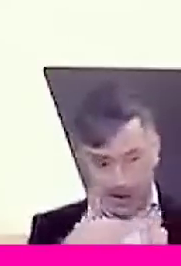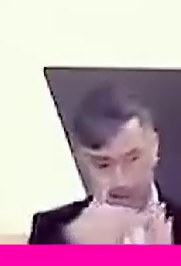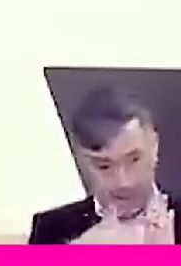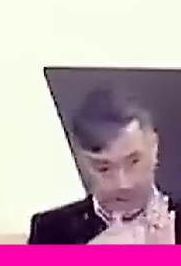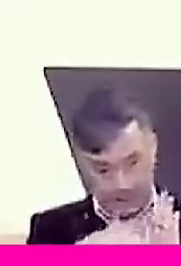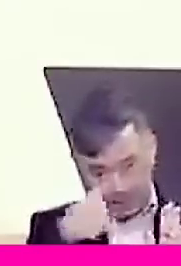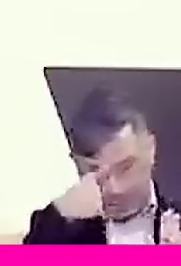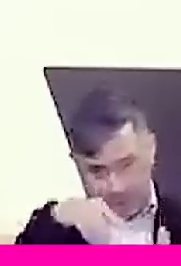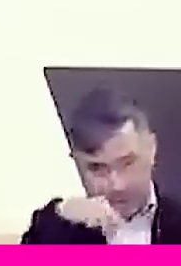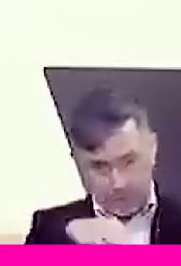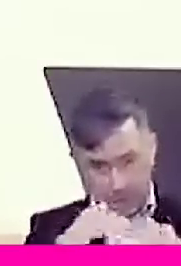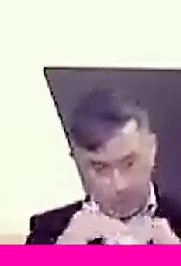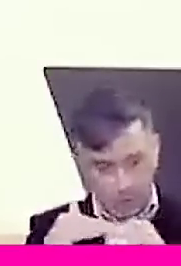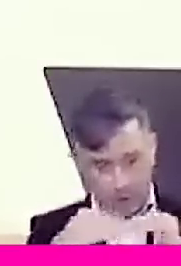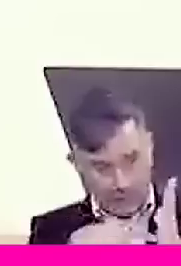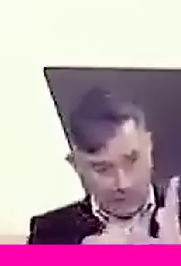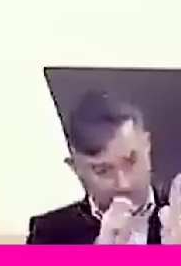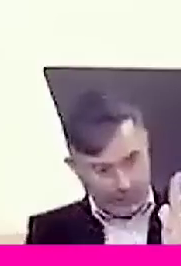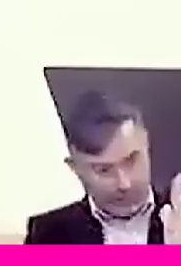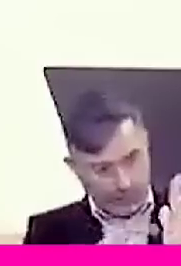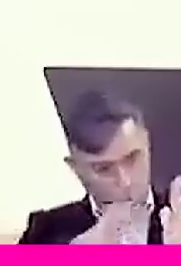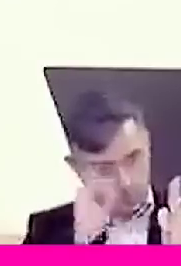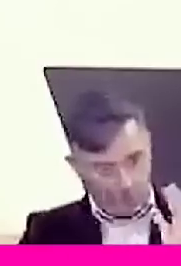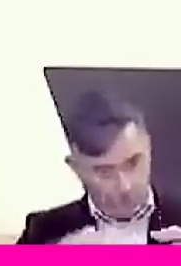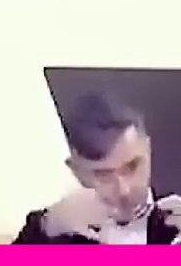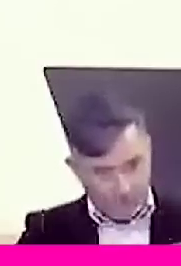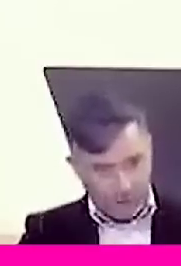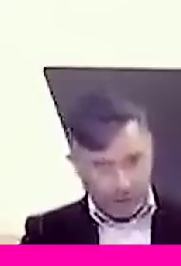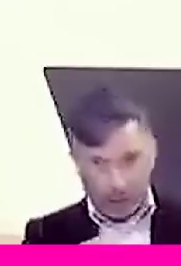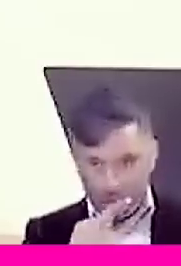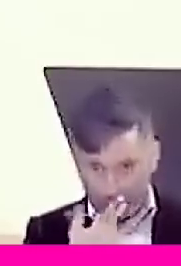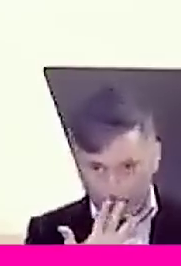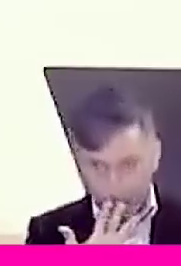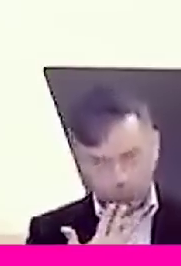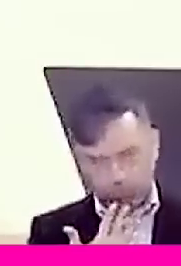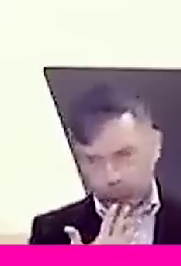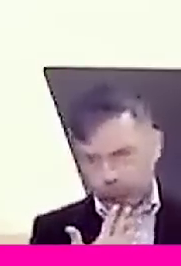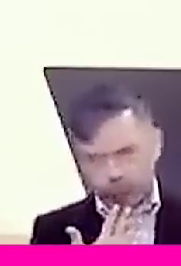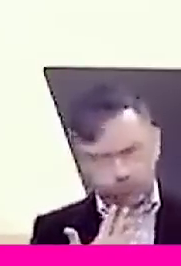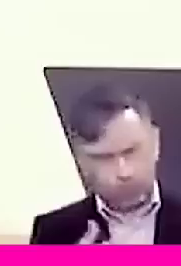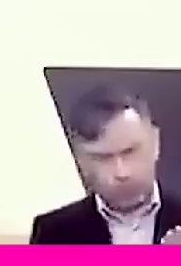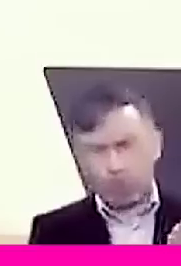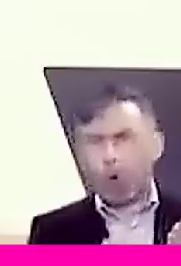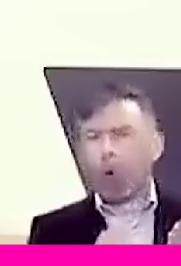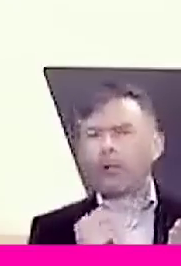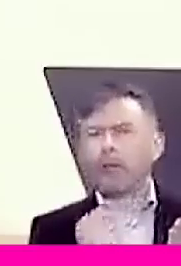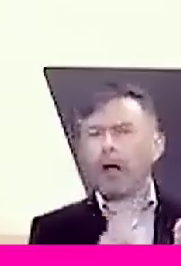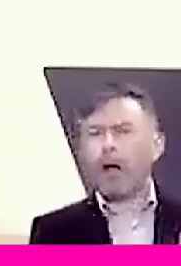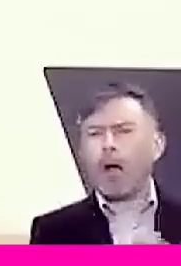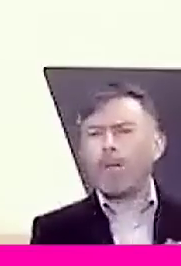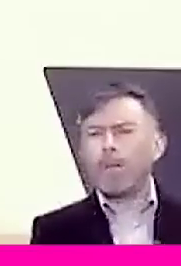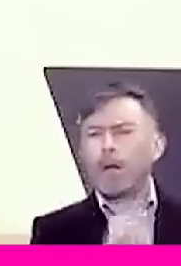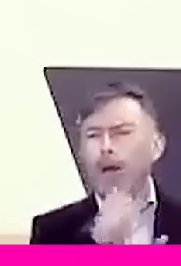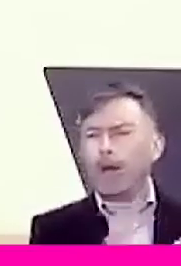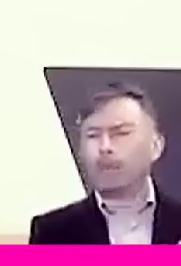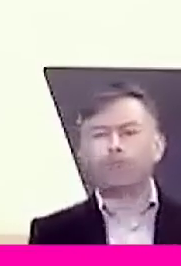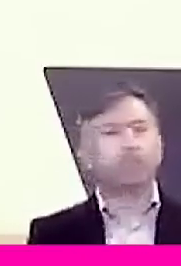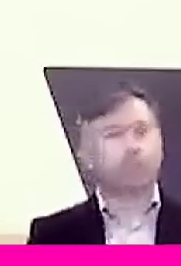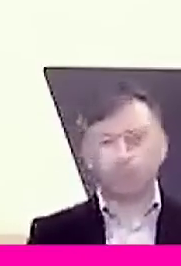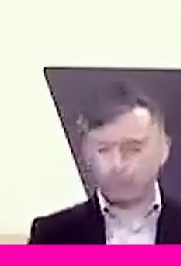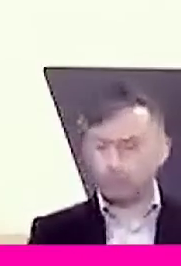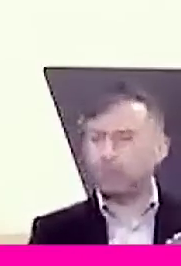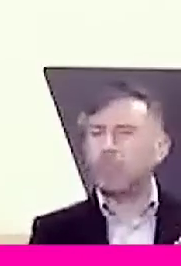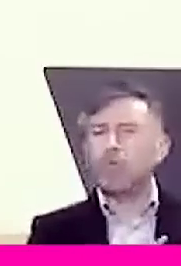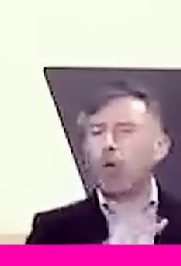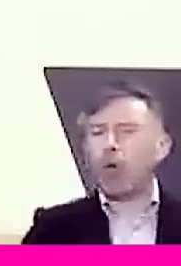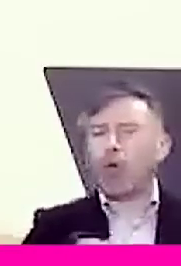perfectas o que jamás deban modificarse las reglas de nuestra democracia como las de cualquier otra están siempre sujetas a